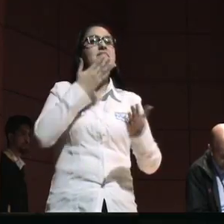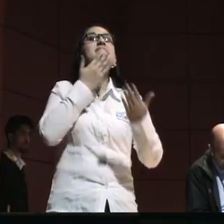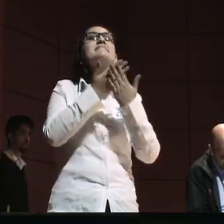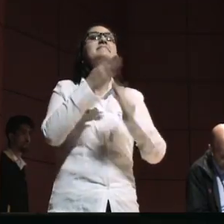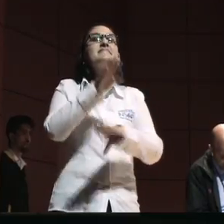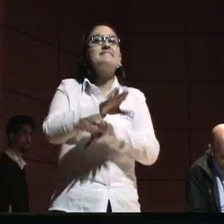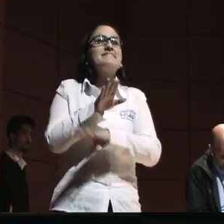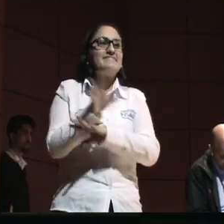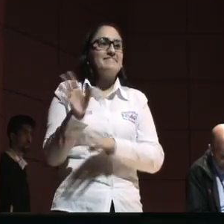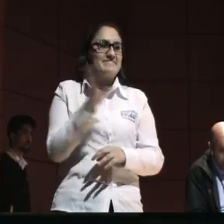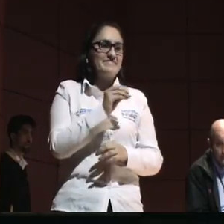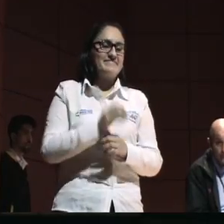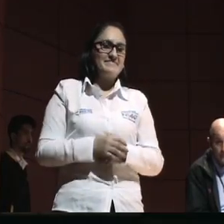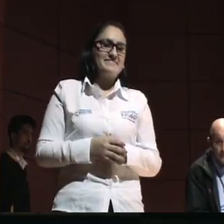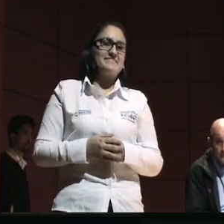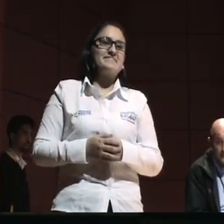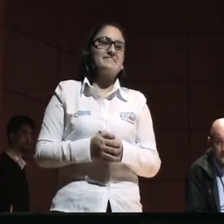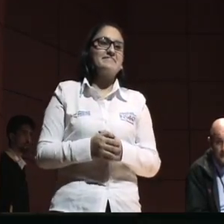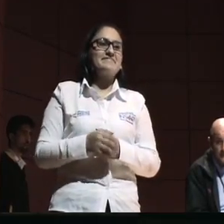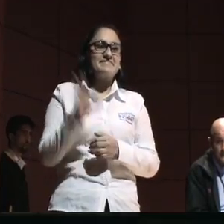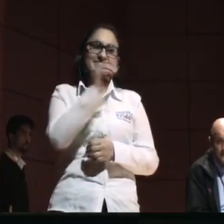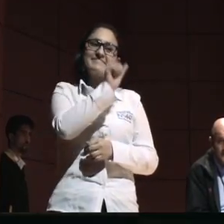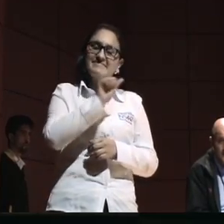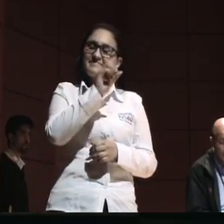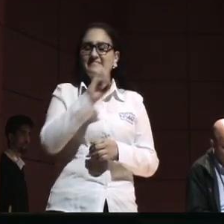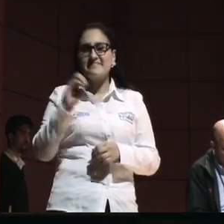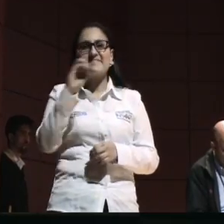Muy buenas tardes a todos y a todas.